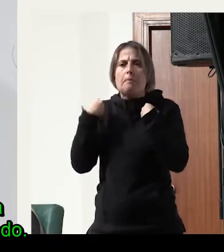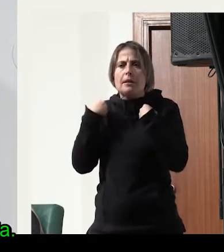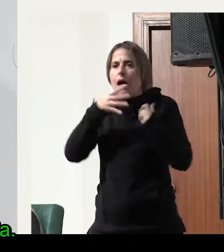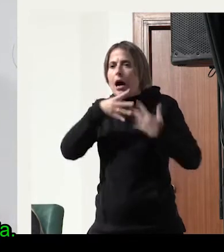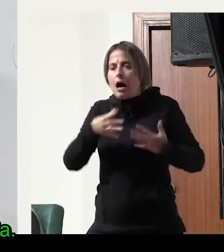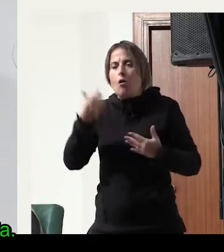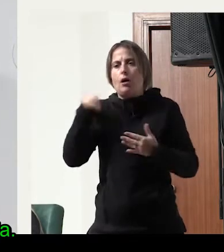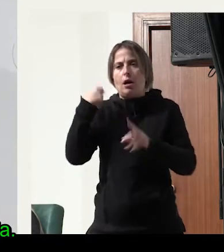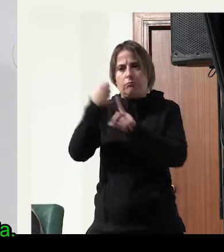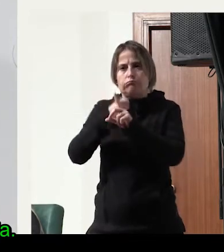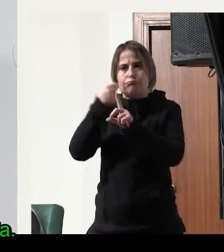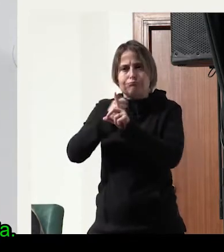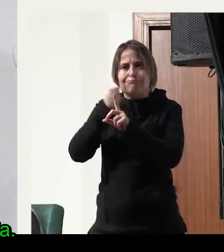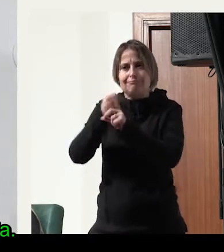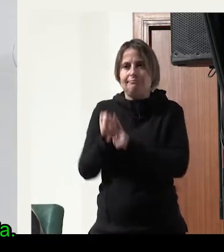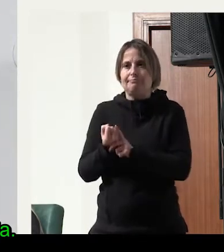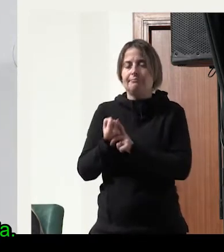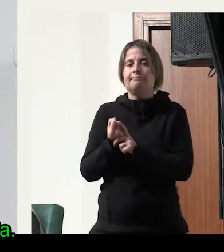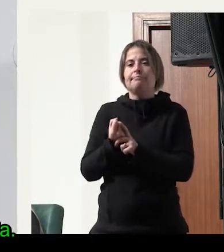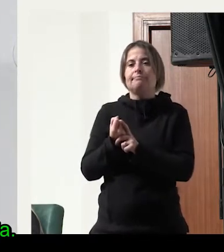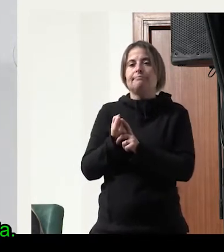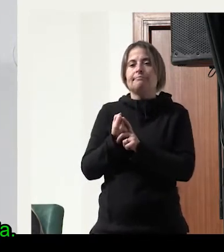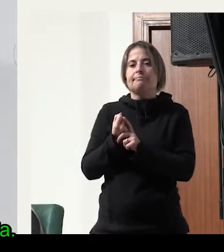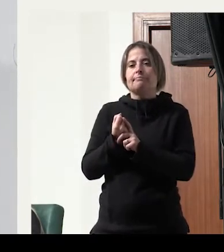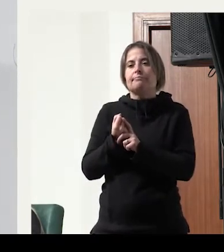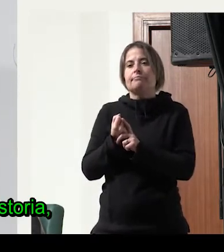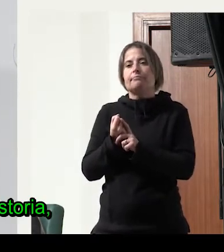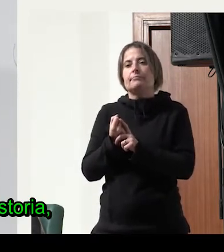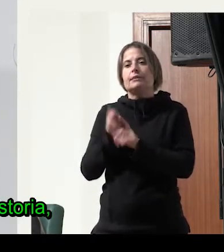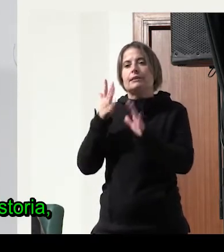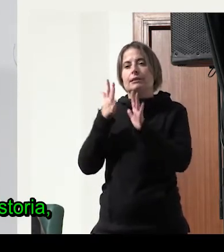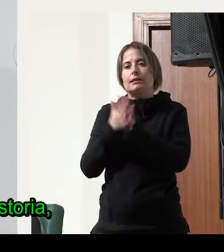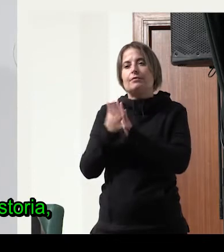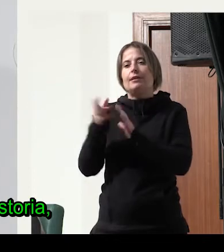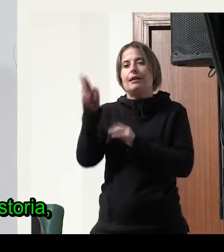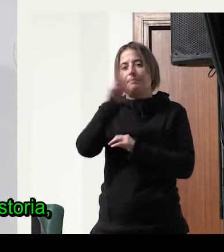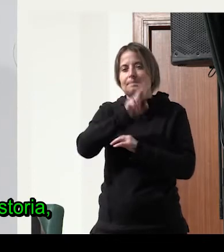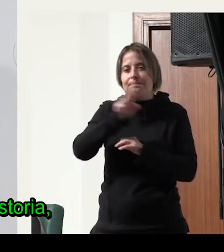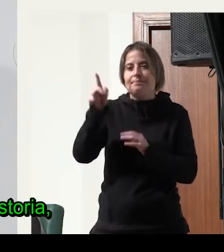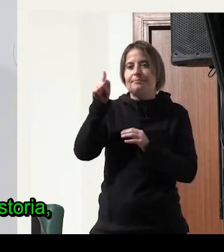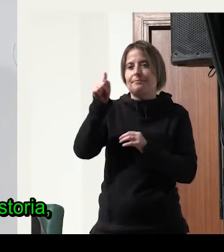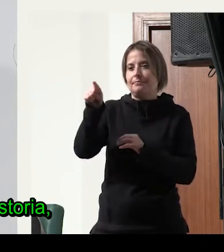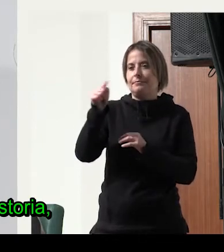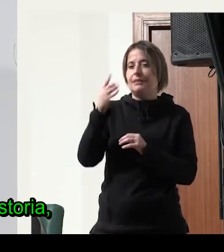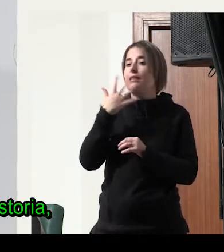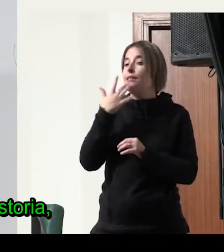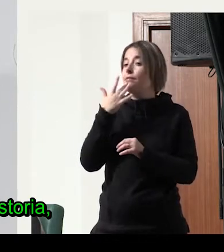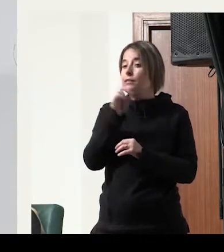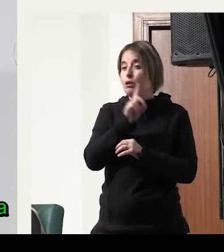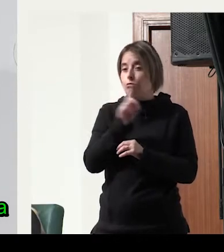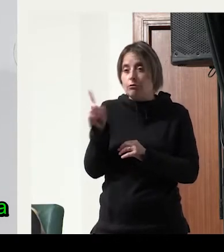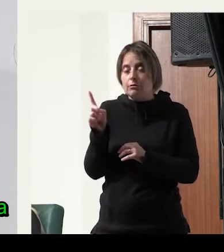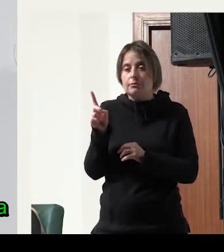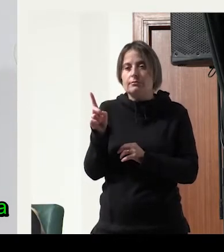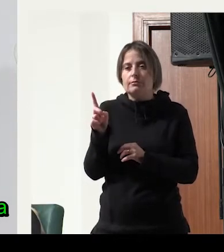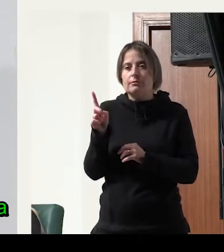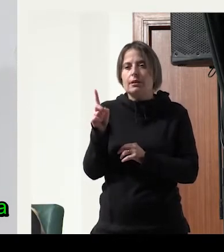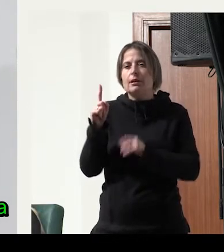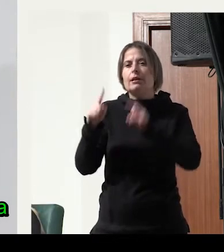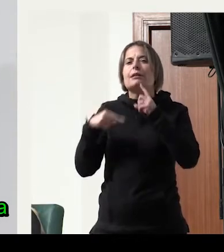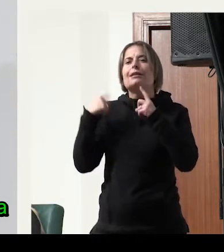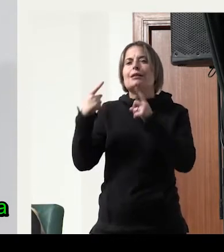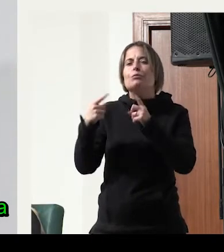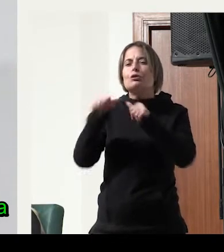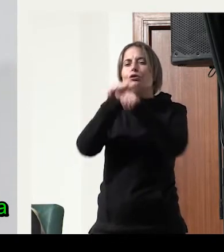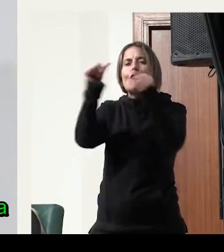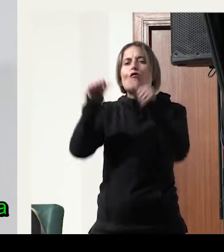reivindicando. Entonces hay que como recuperar esa historia. Y luego también, porque si no recuperamos esa historia, ¿cómo podemos hablar de las formas de convivencia